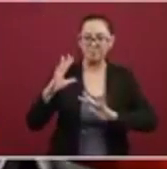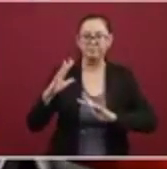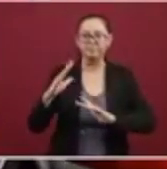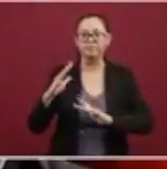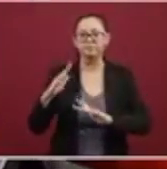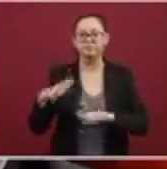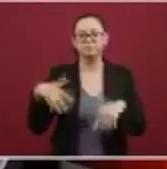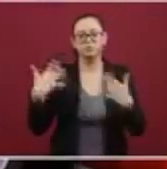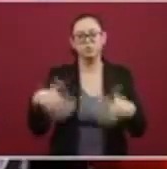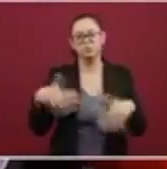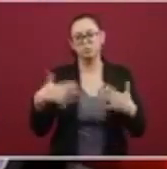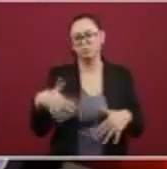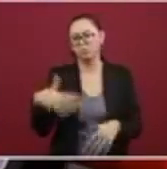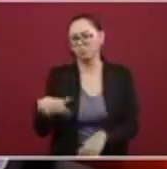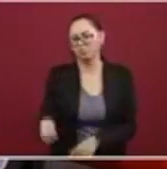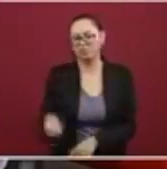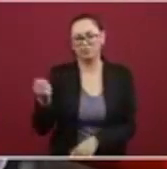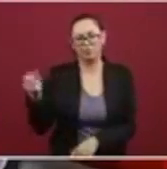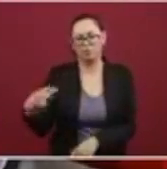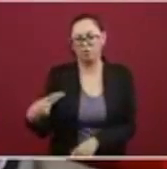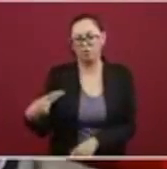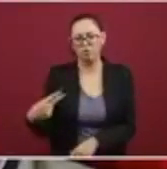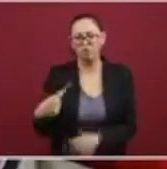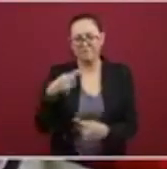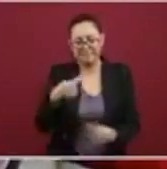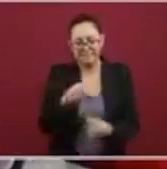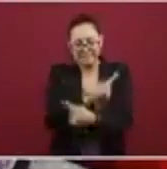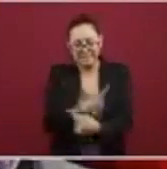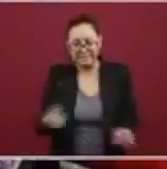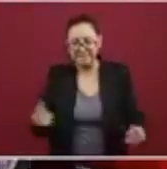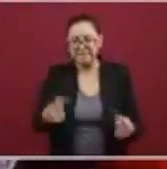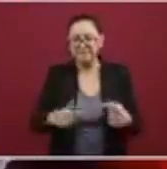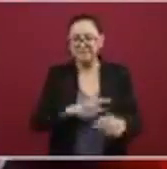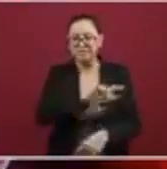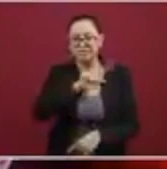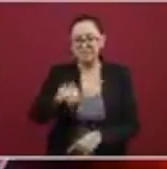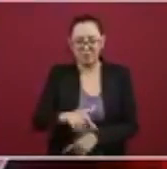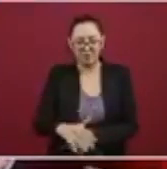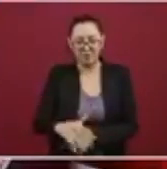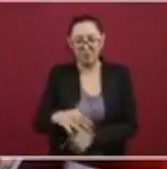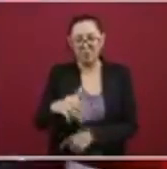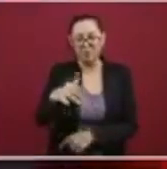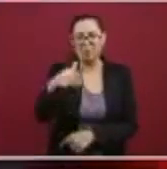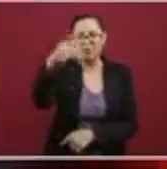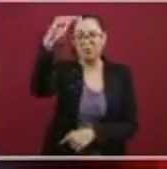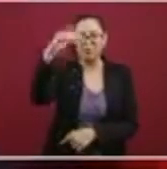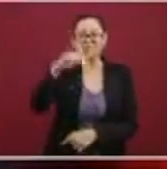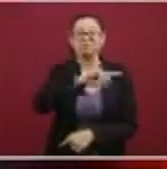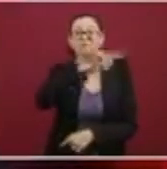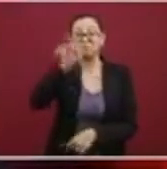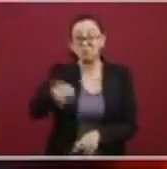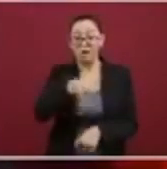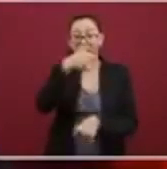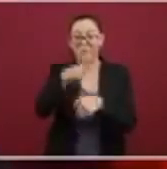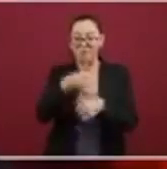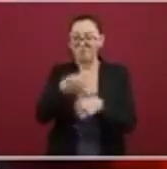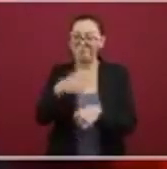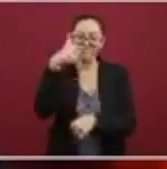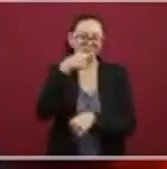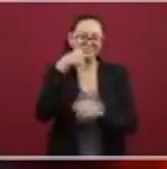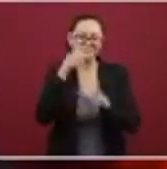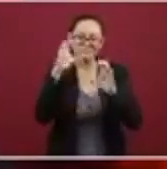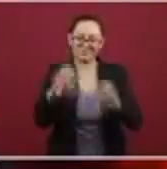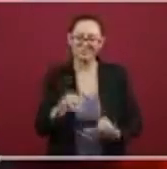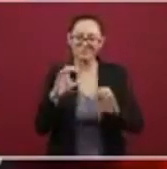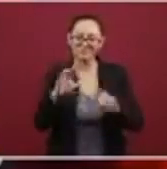una fortuna. Y a esos pequeñitos que se vuelven luego grandes y después seremos abuelos, cuidarlos siempre y protegerlos